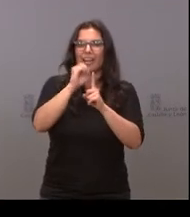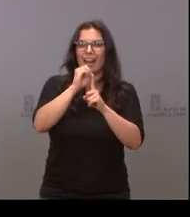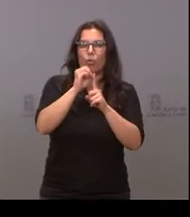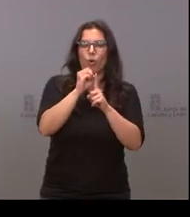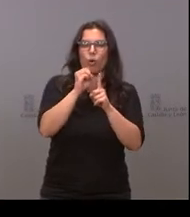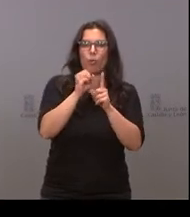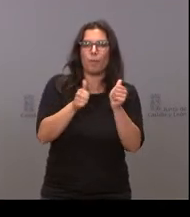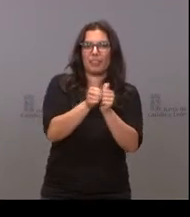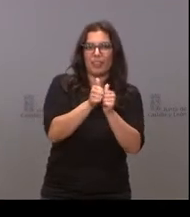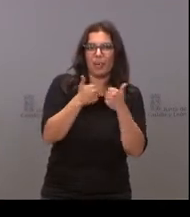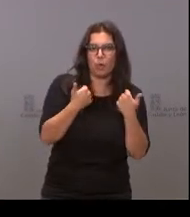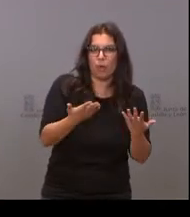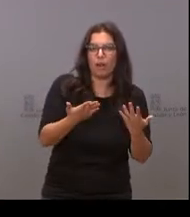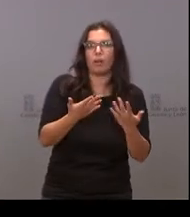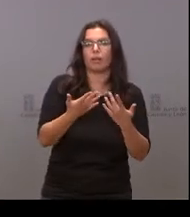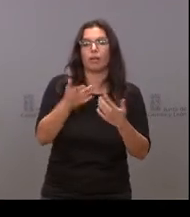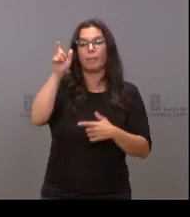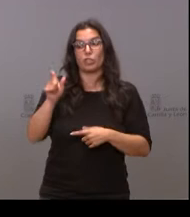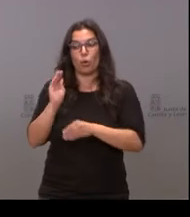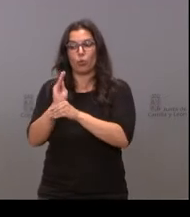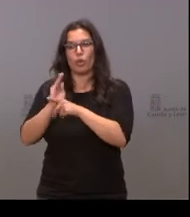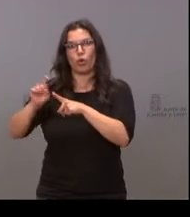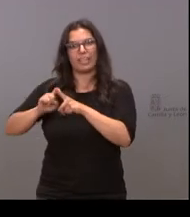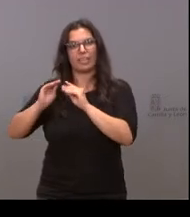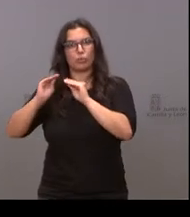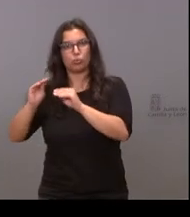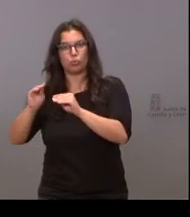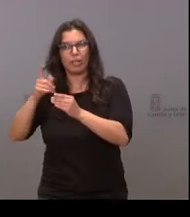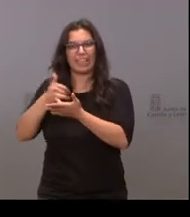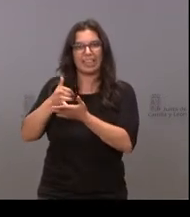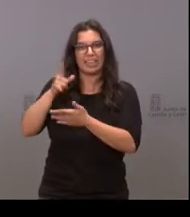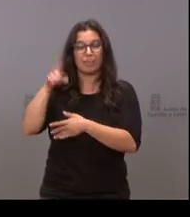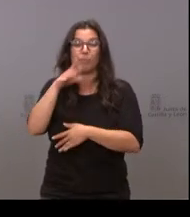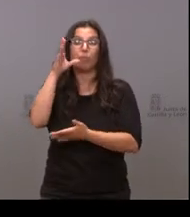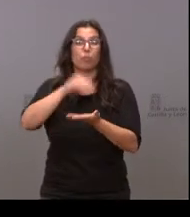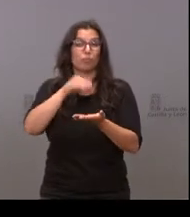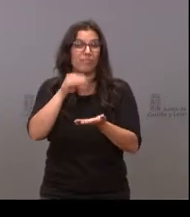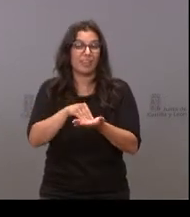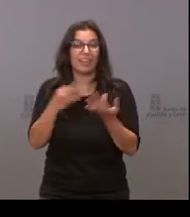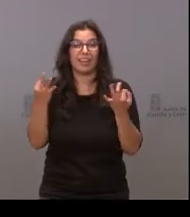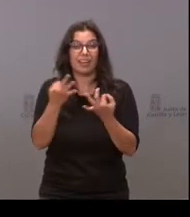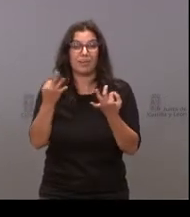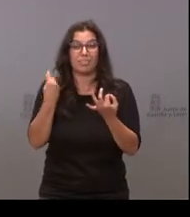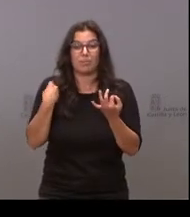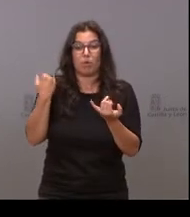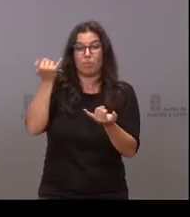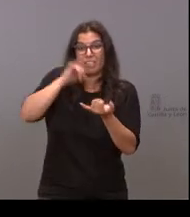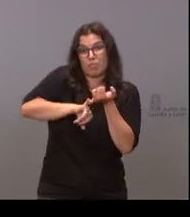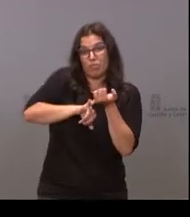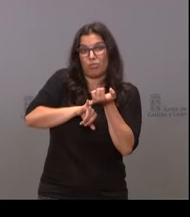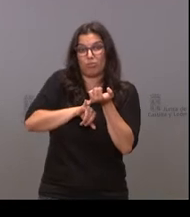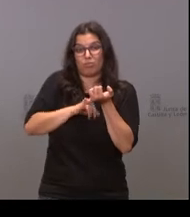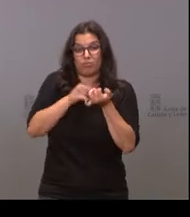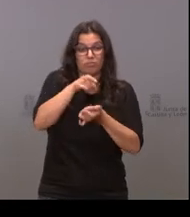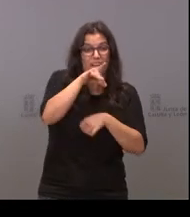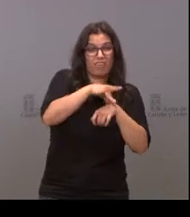qué características tiene el cuidador si el cuidador también es frágil porque en muchas ocasiones el cuidador es el cónyuge de